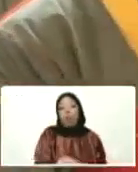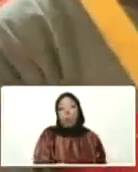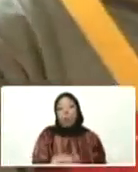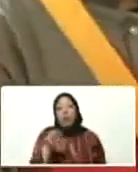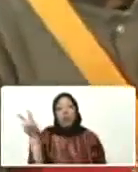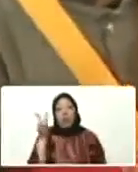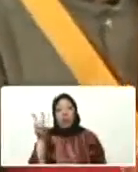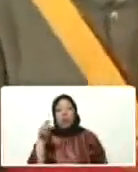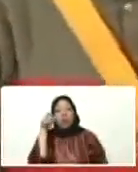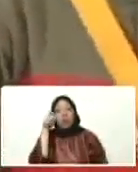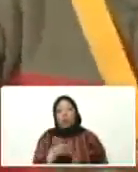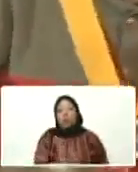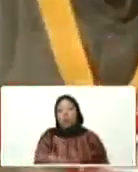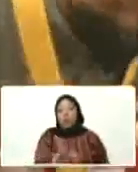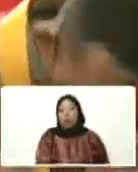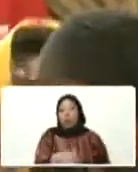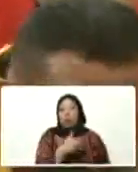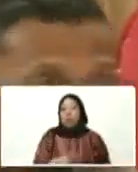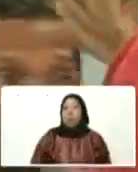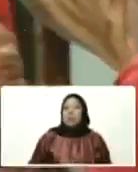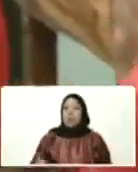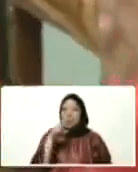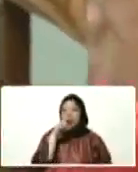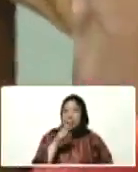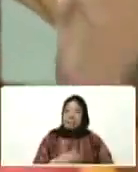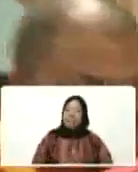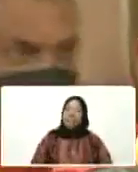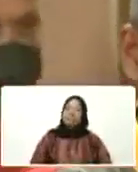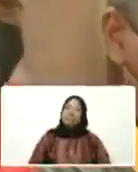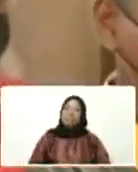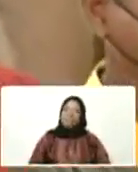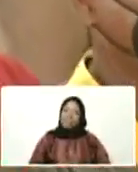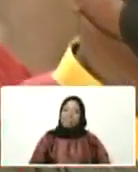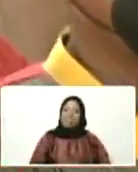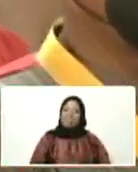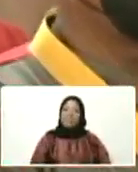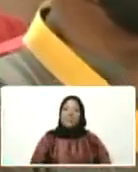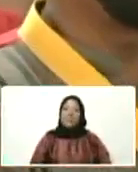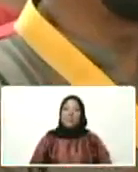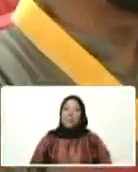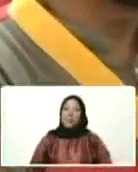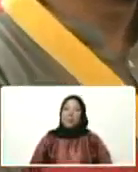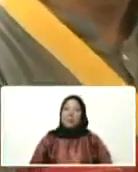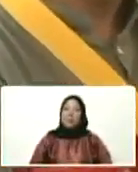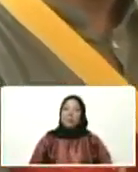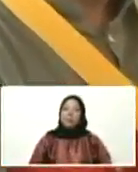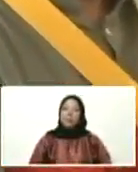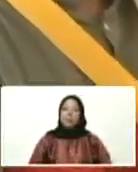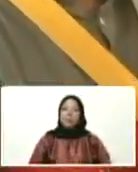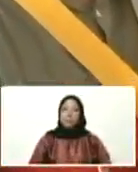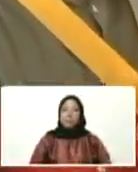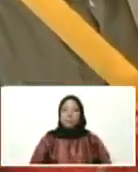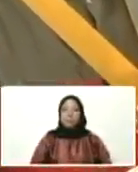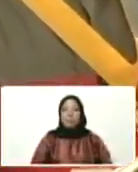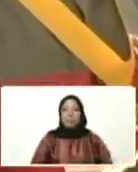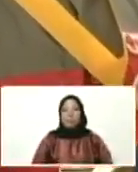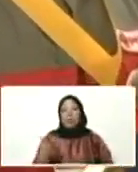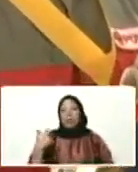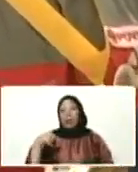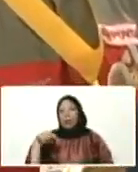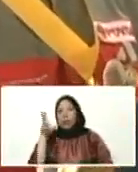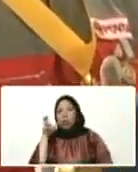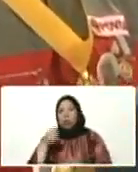venezolano, del pueblo de Bolívar. Nicolás Maduro Moros, presidente constitucional de la República Bolivariana de Venezuela. Heroica de la clase trabajadora